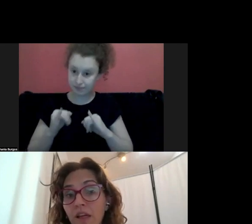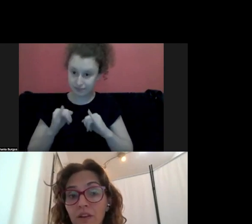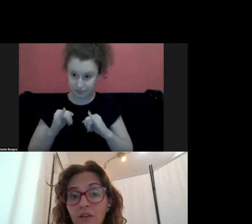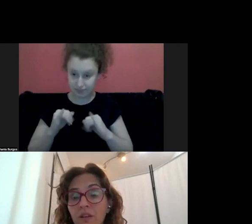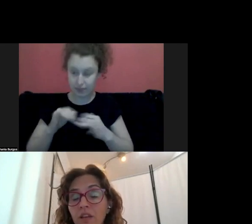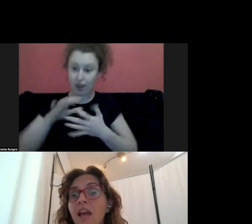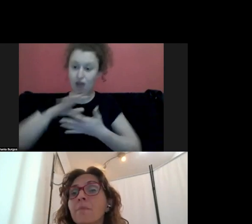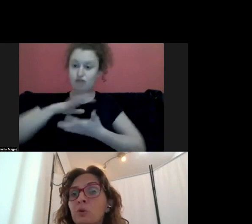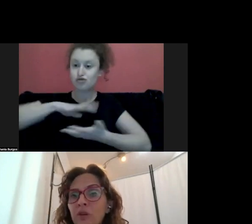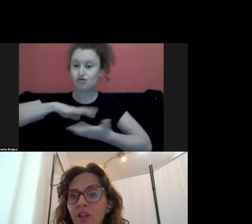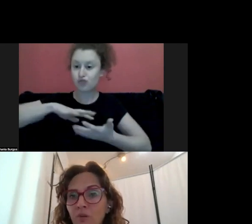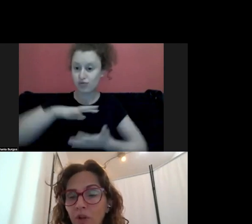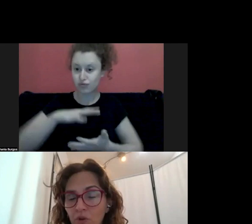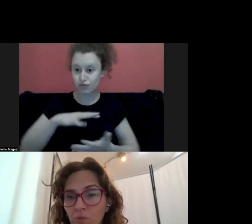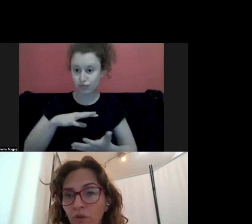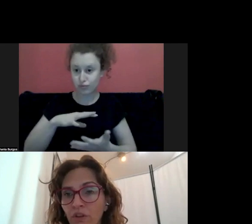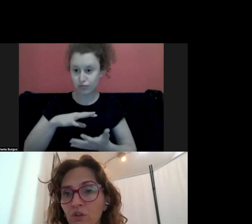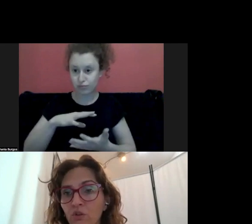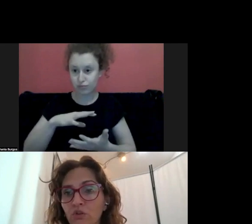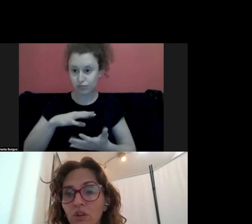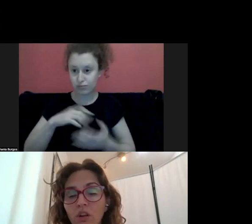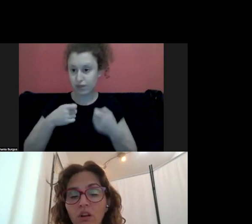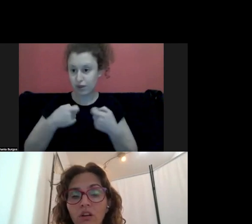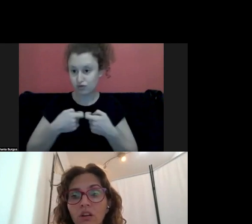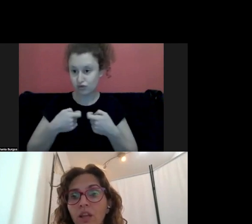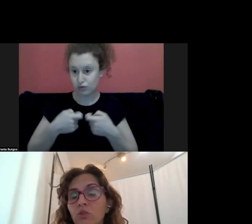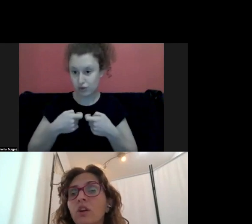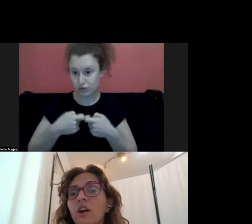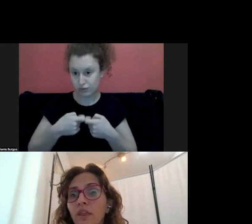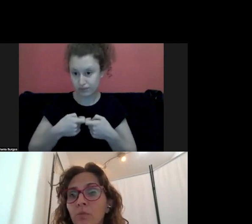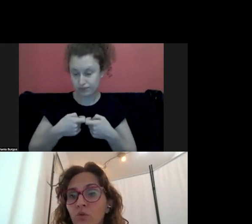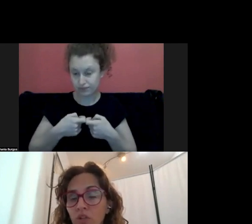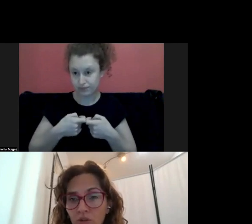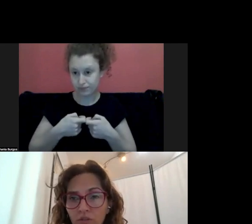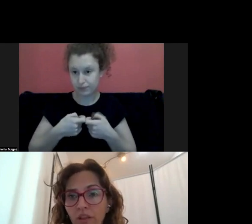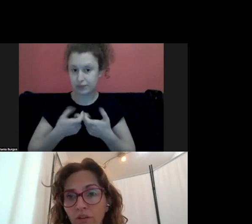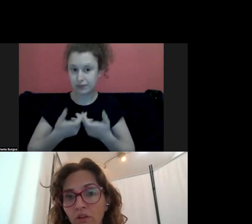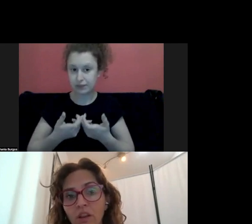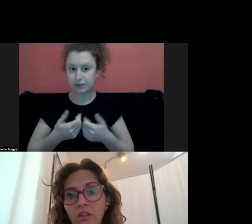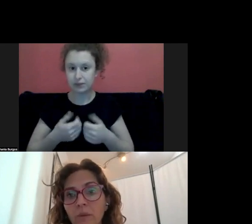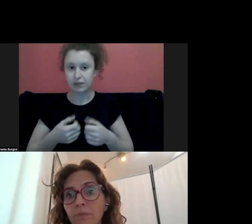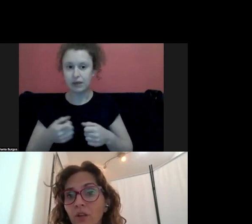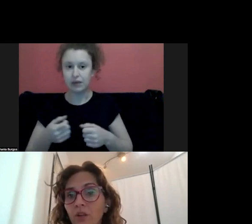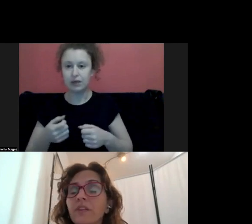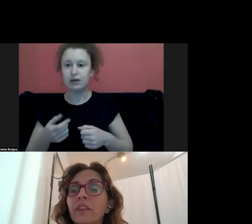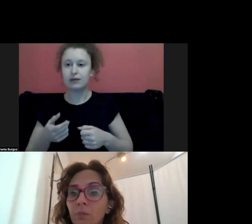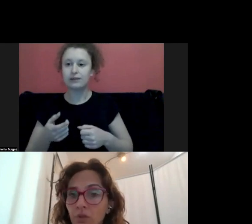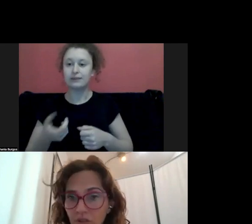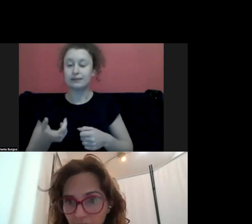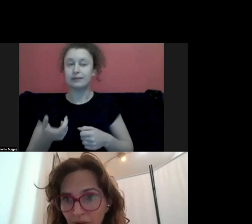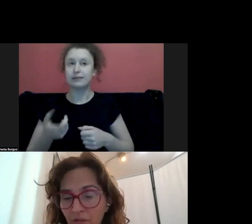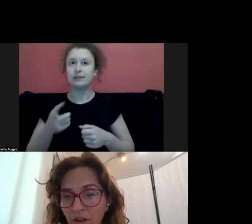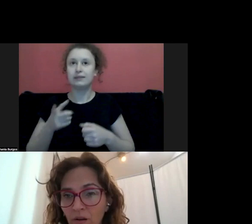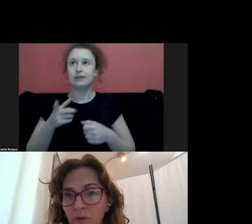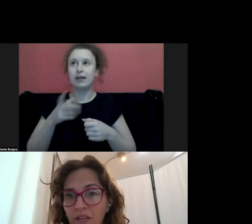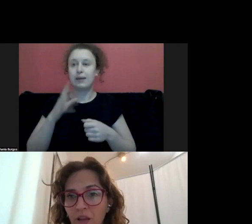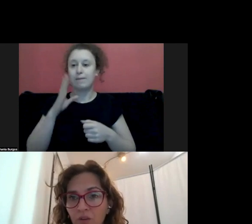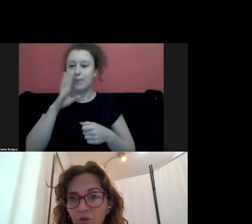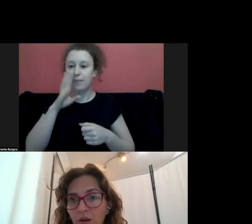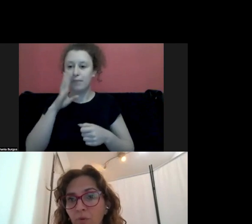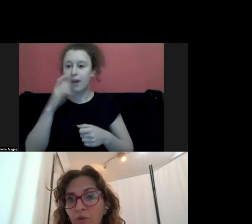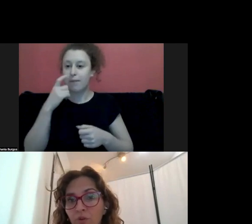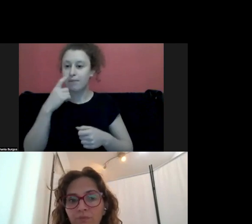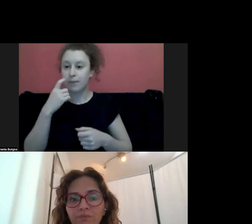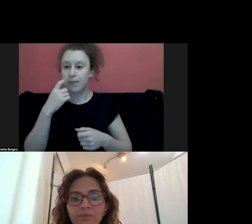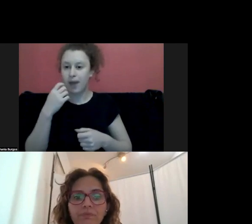las madres que ya hemos pasado por esos procesos, que nos organizamos en asociaciones y ofrecemos ese espacio de